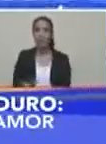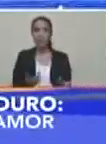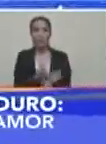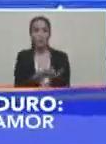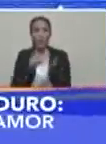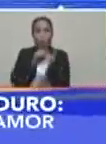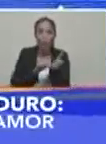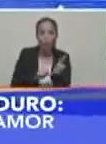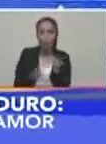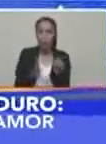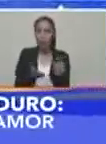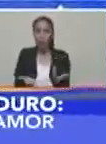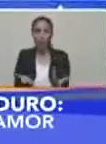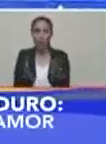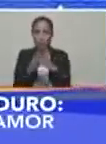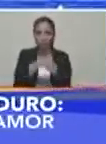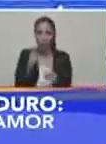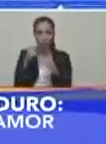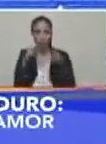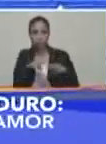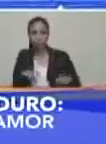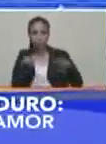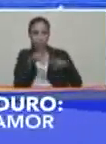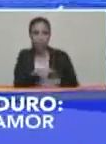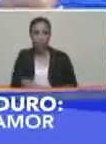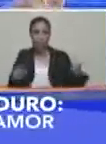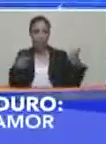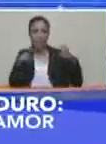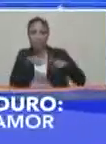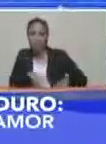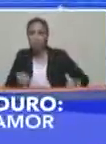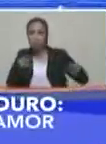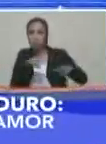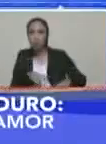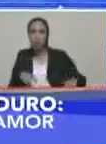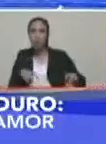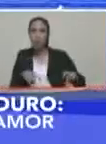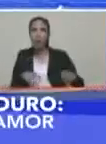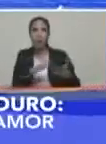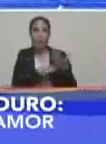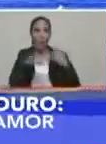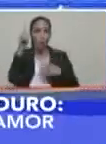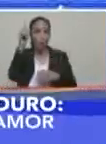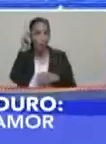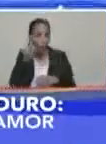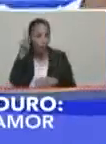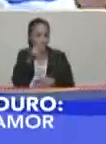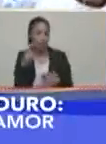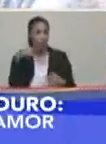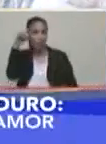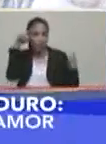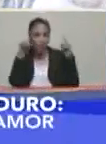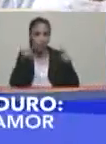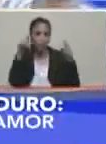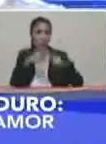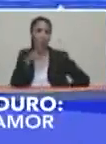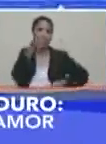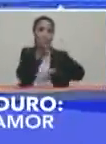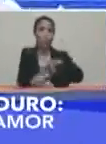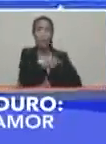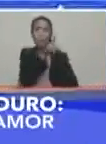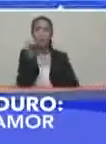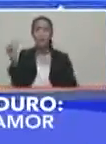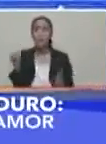curativa, para la investigación, para la formación, para la docencia, para llegar a la meta de graduar 100.000